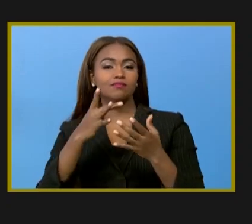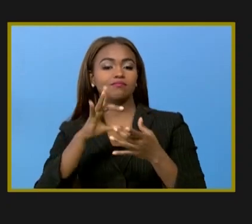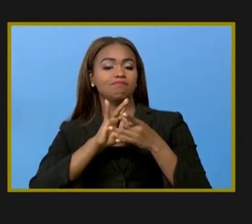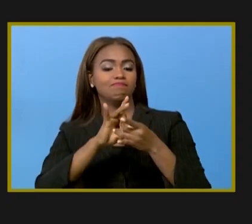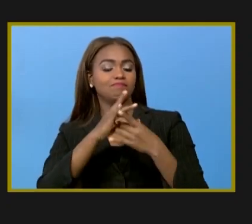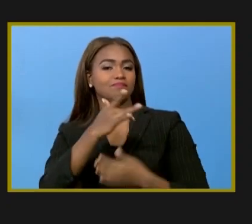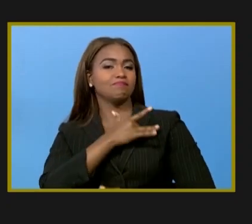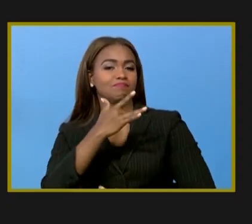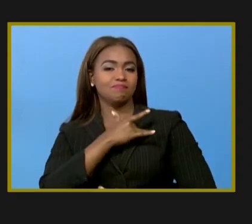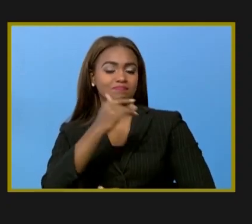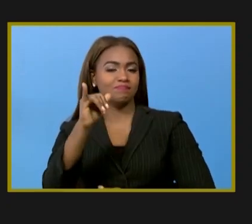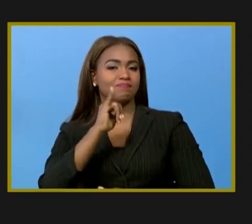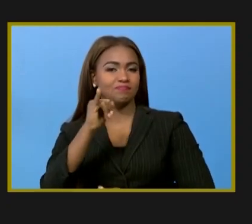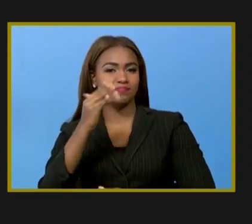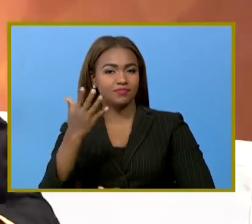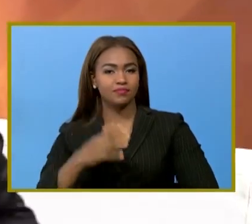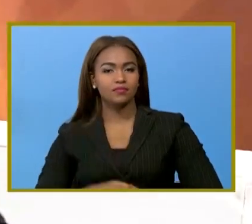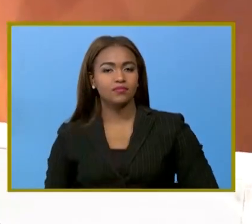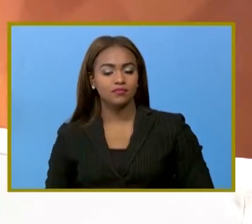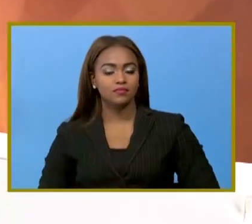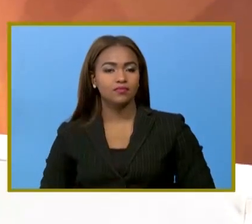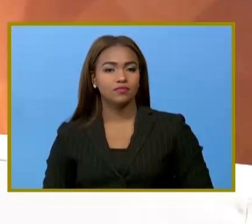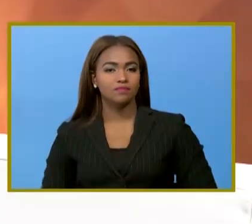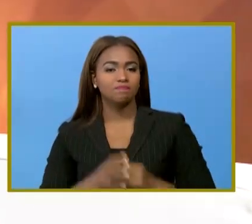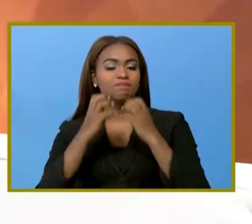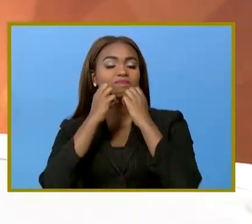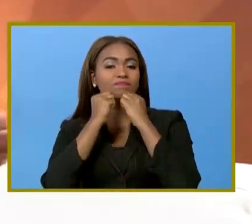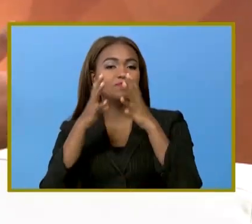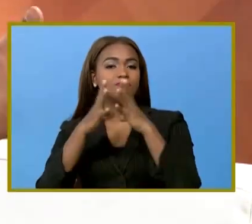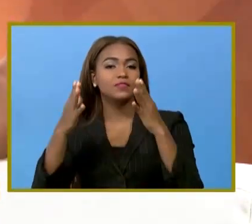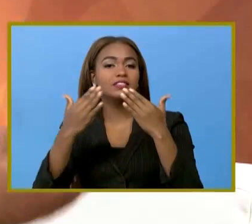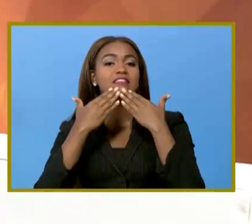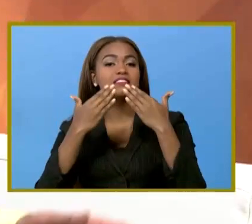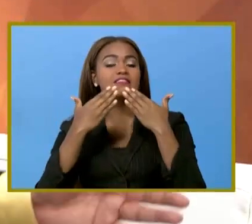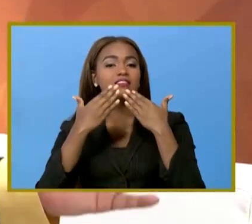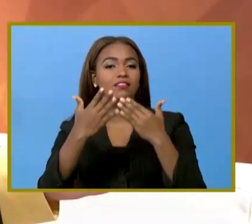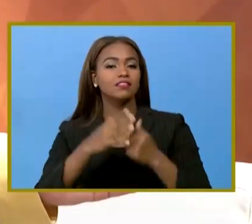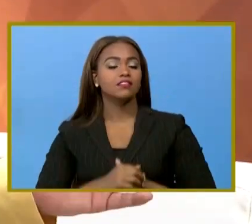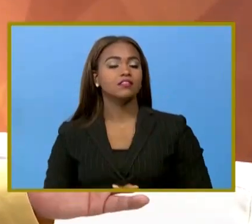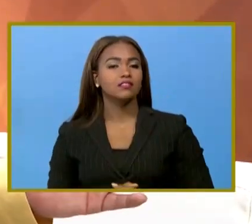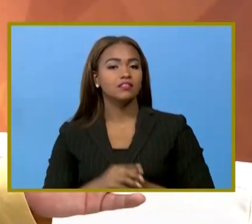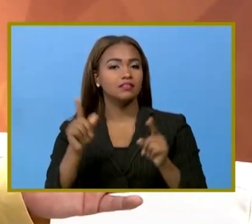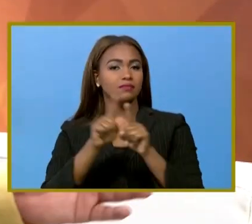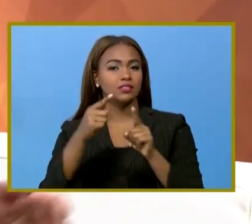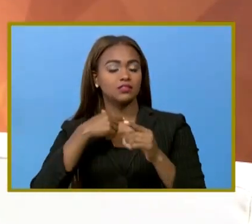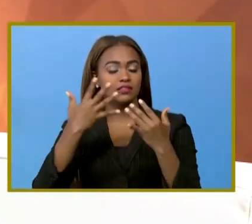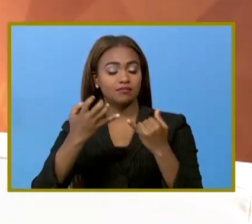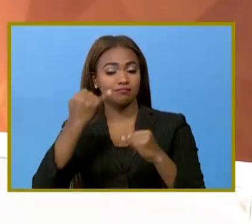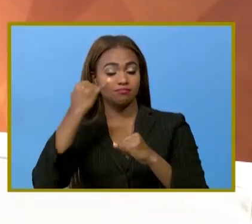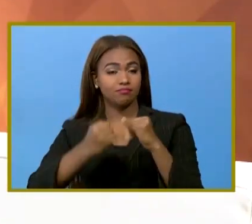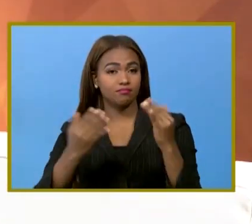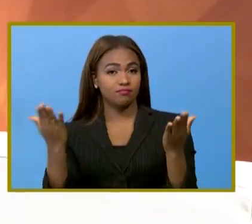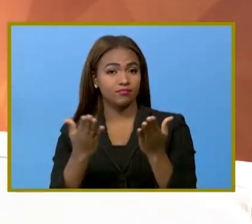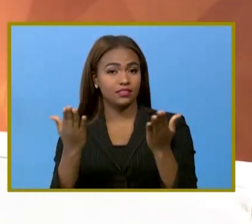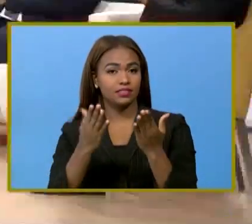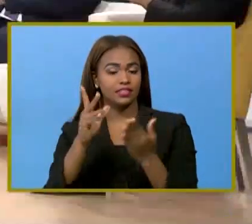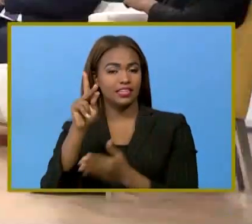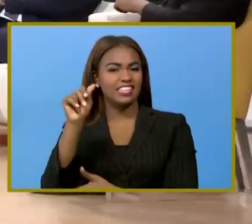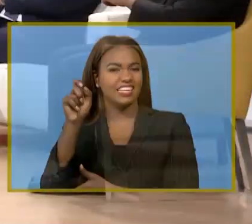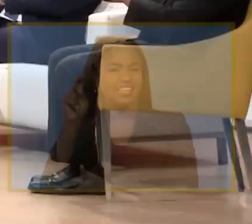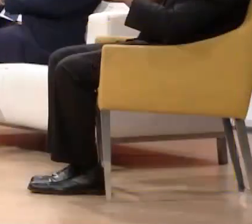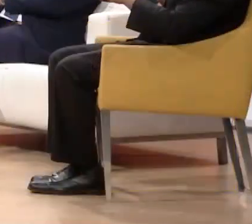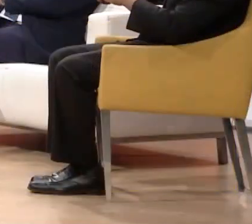reiterado y renovado. Así es, hermano. Nuestro cariño. Gracias. Gracias a ustedes. Yo quiero despedir con esto. Catherine,